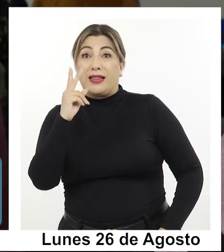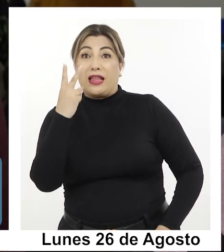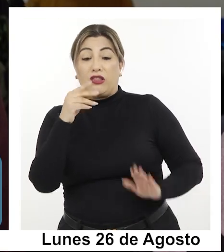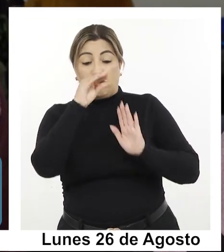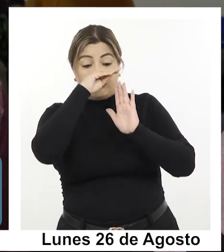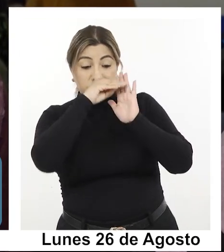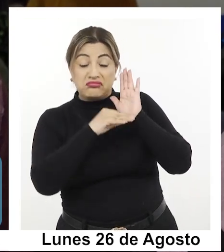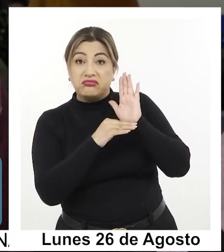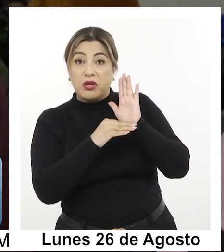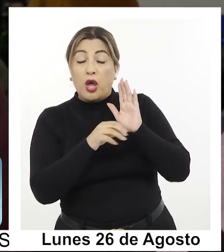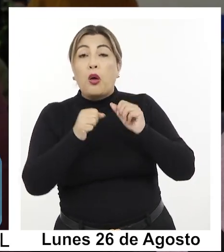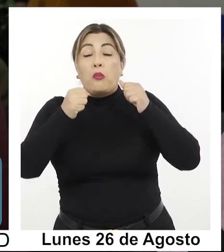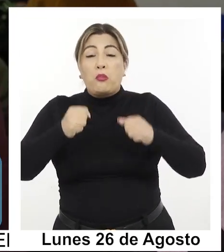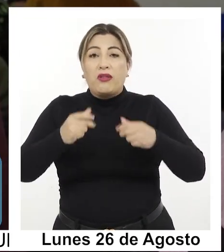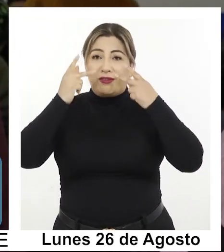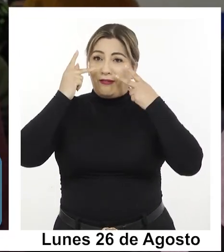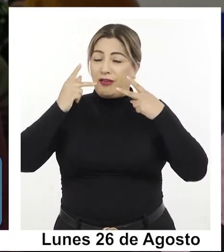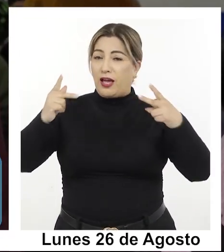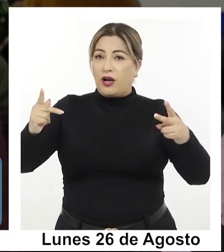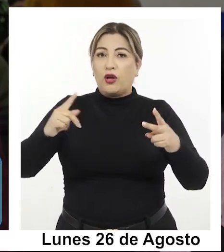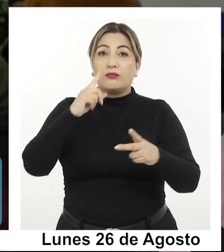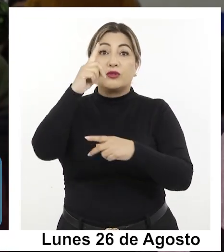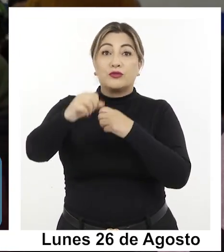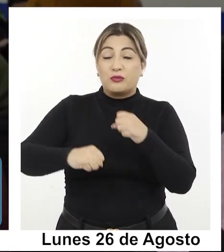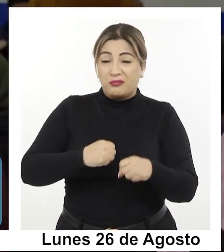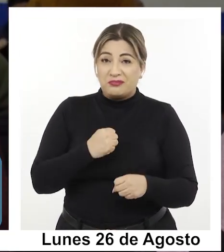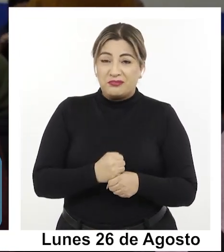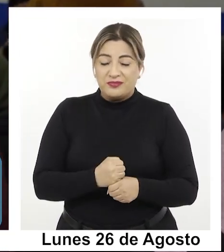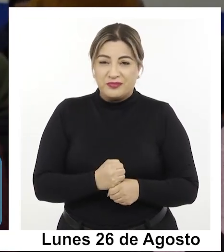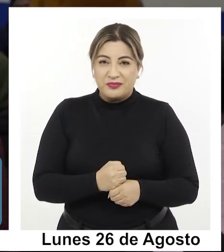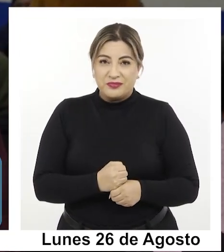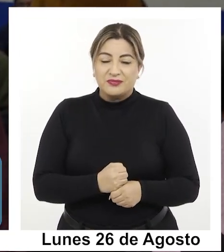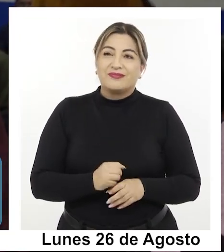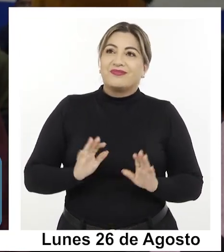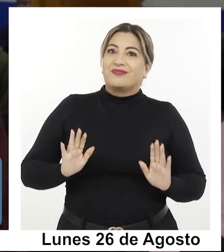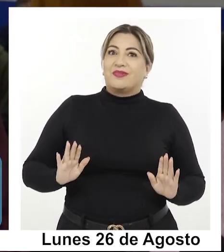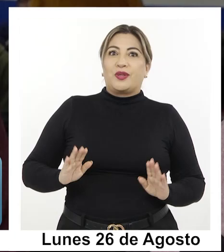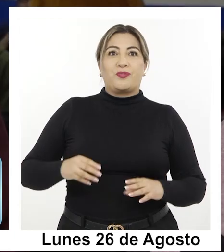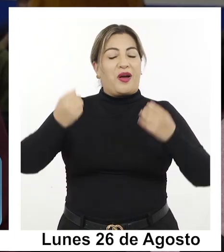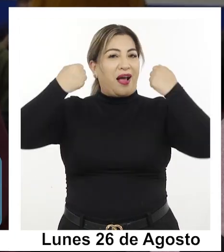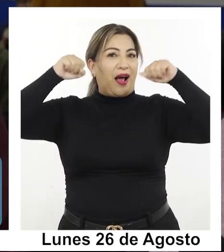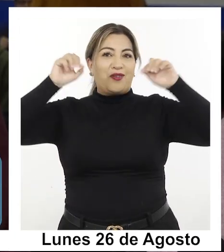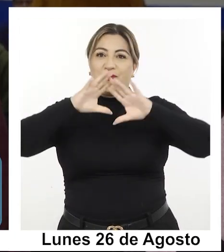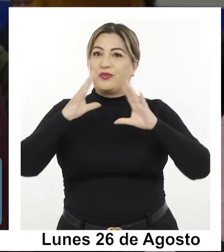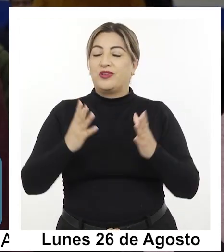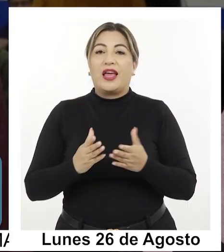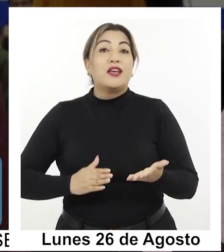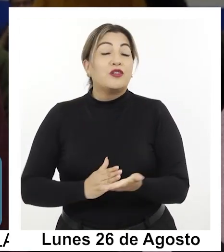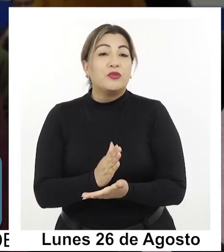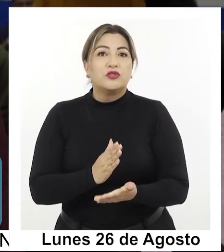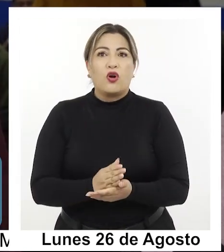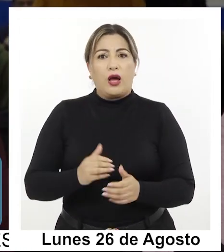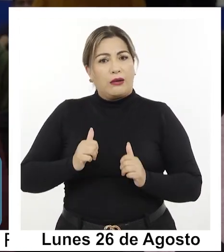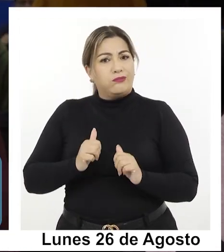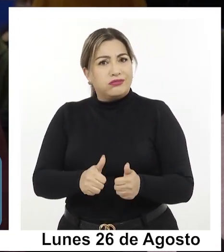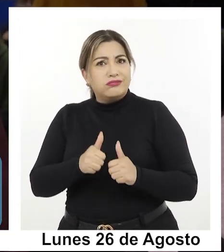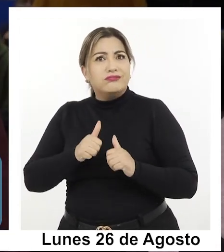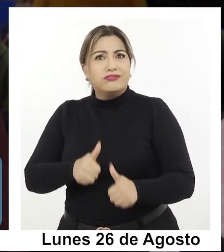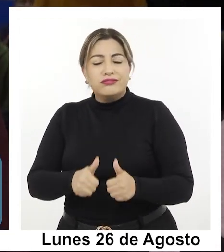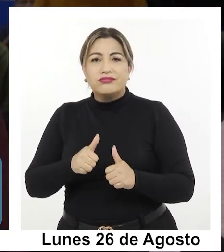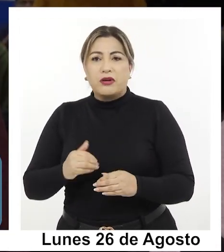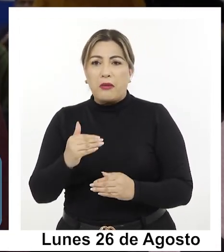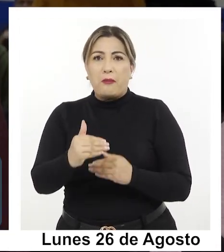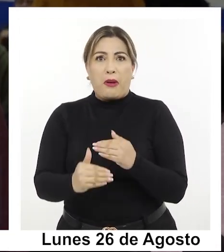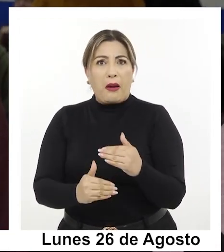tenemos como para viajar a todo lo que queremos viajar el otro año. Pero bueno, ganó el mundial, así que cuando empezó ya ganando y ganando y ganando y